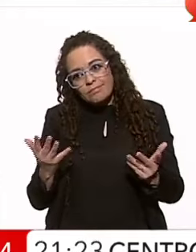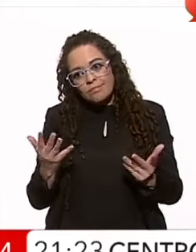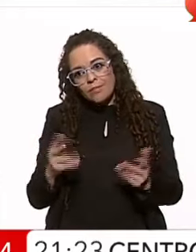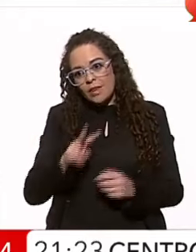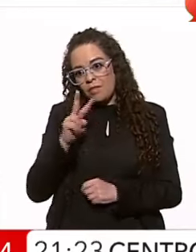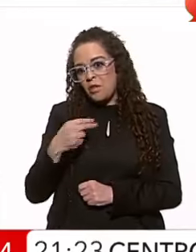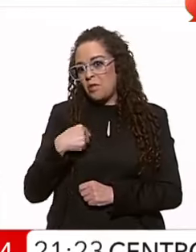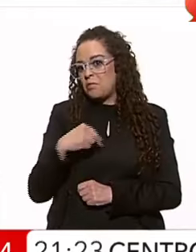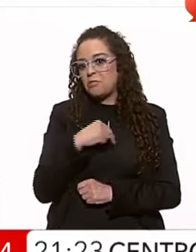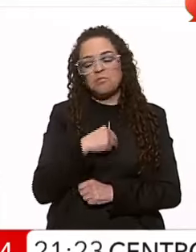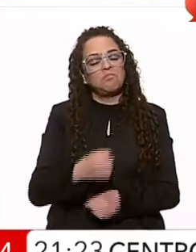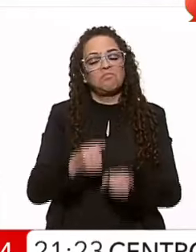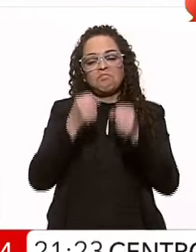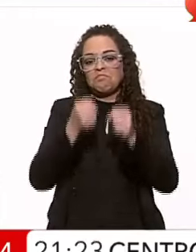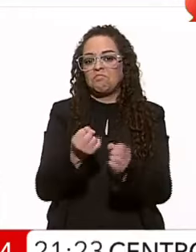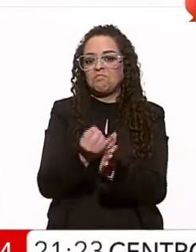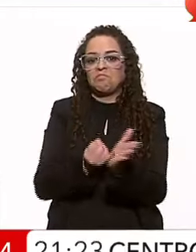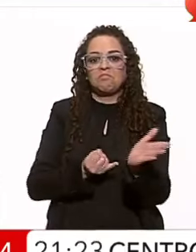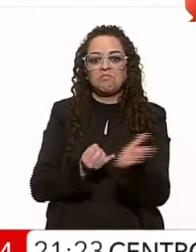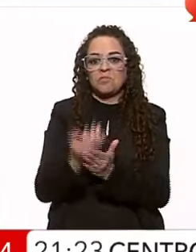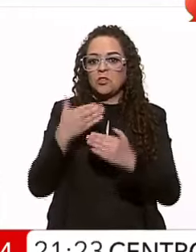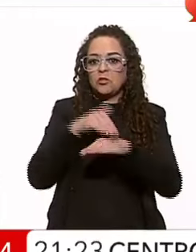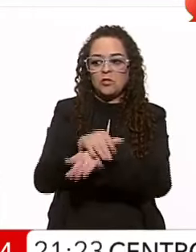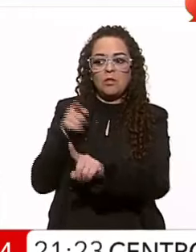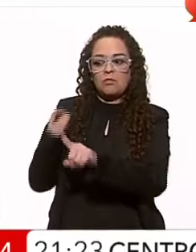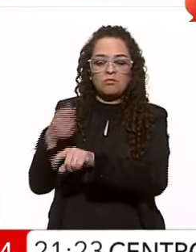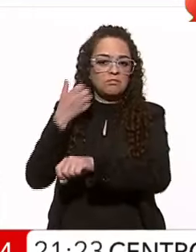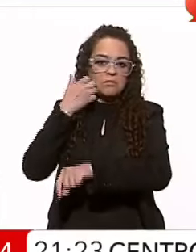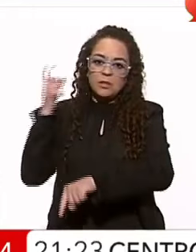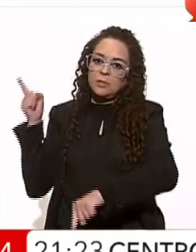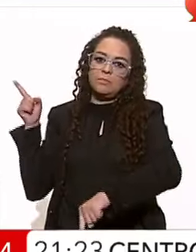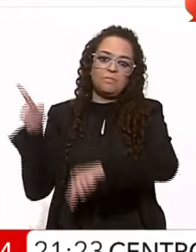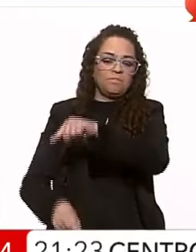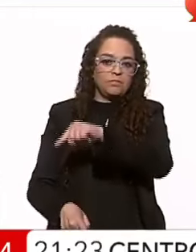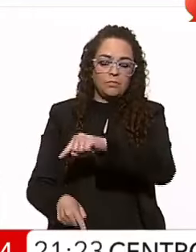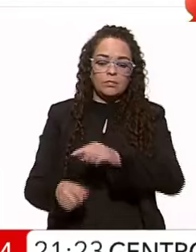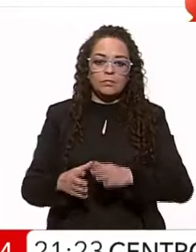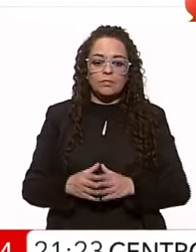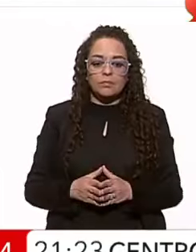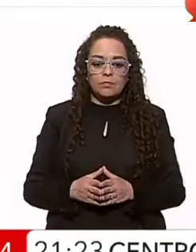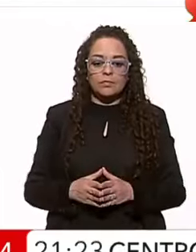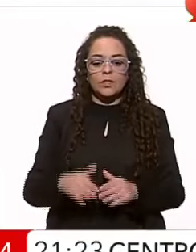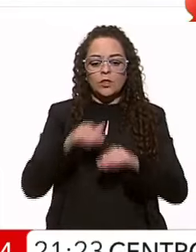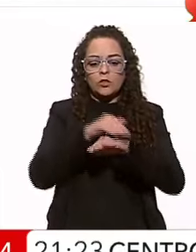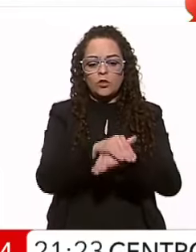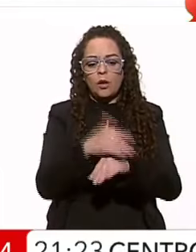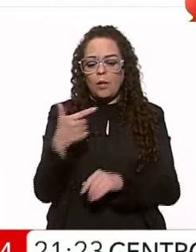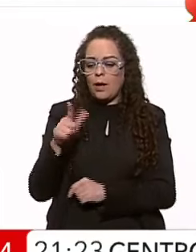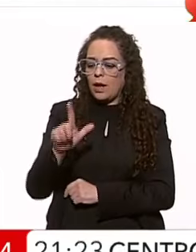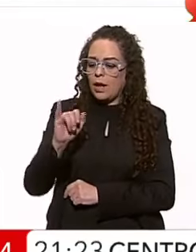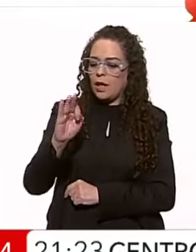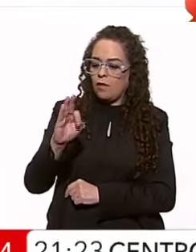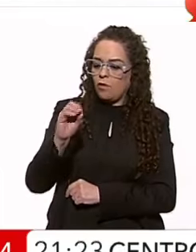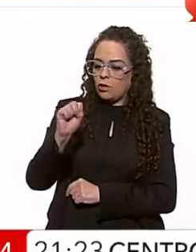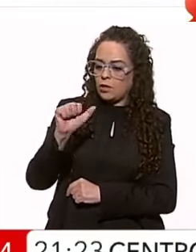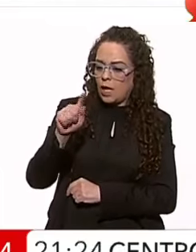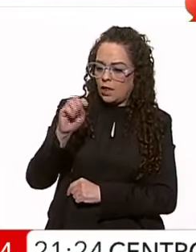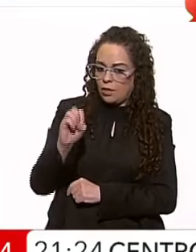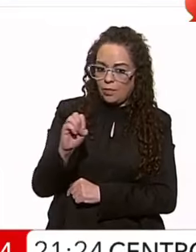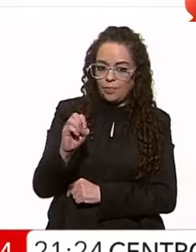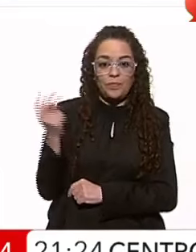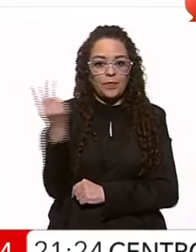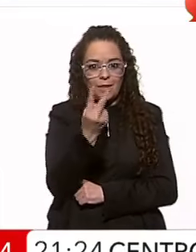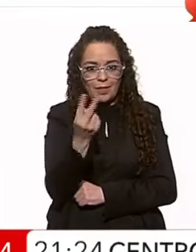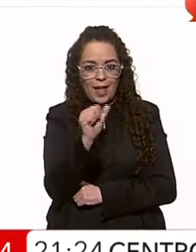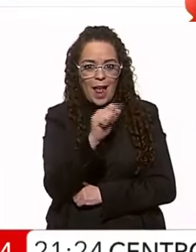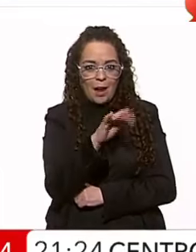muy firme y muy clara al respecto. Respecto al tema del glifosato, Alberto y Azul también, buenas